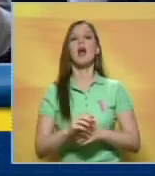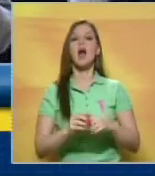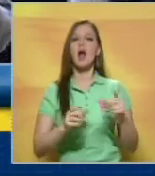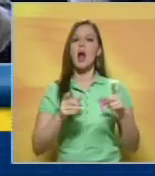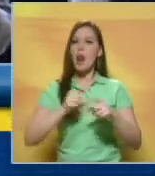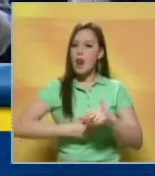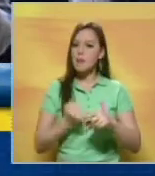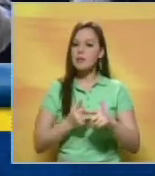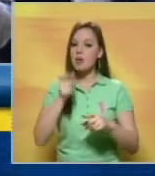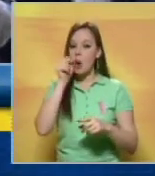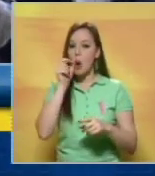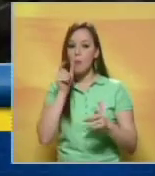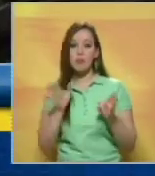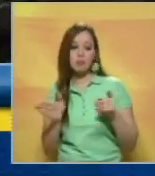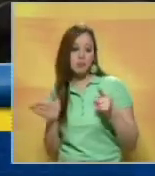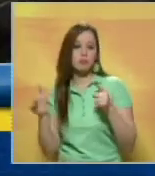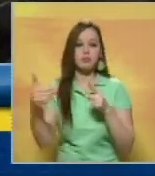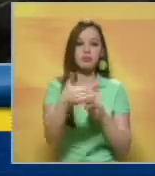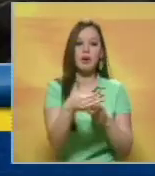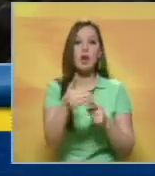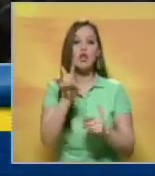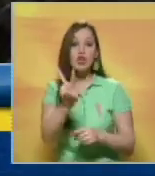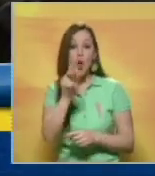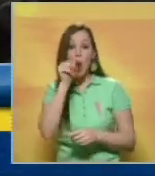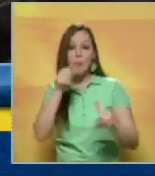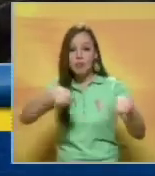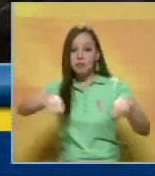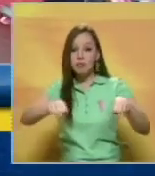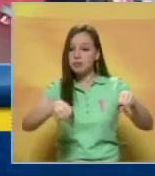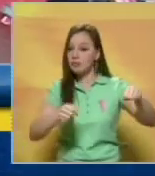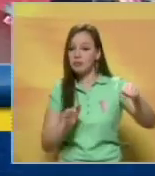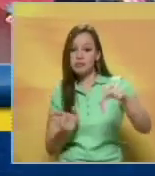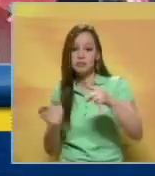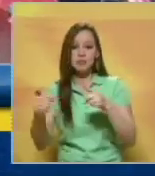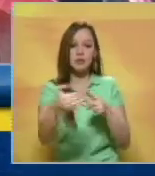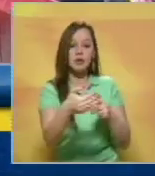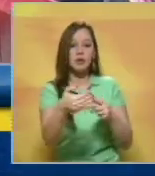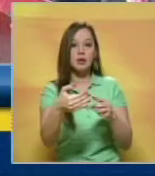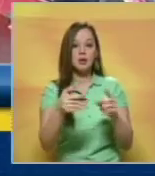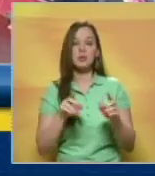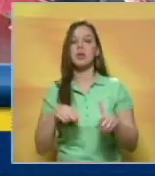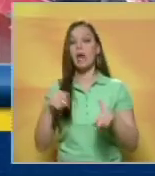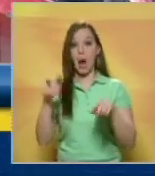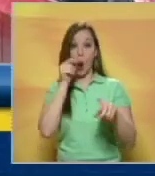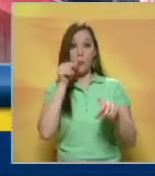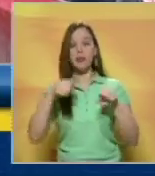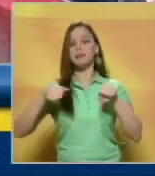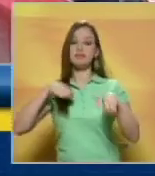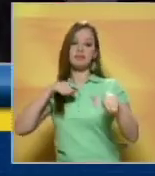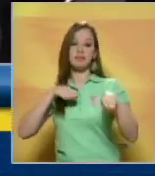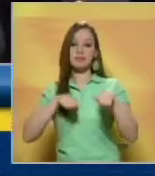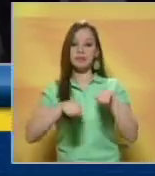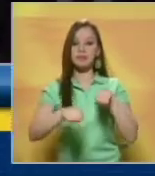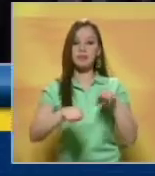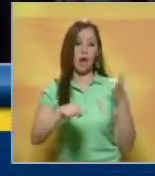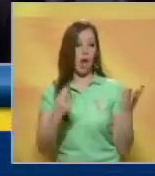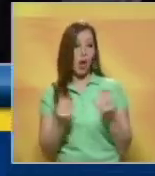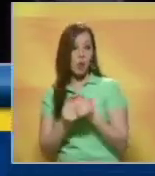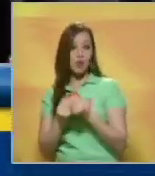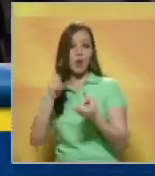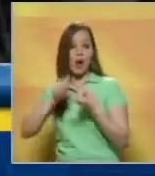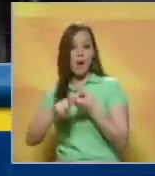policial, Correa fue interceptado por 2 hombres a bordo de una motocicleta cuando salía del estacionamiento del recinto comercial junto a su